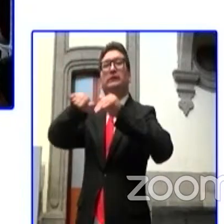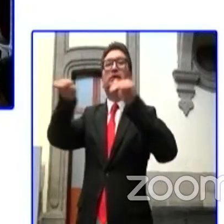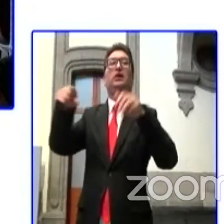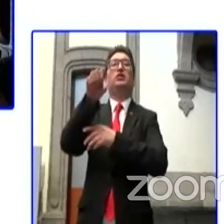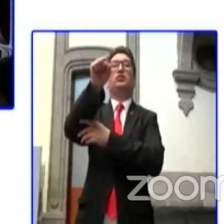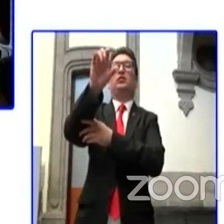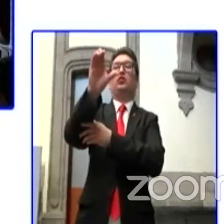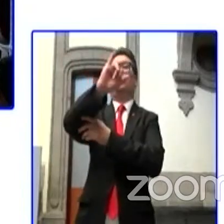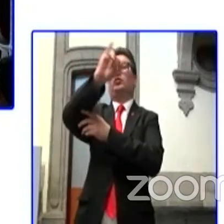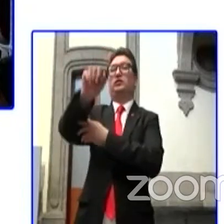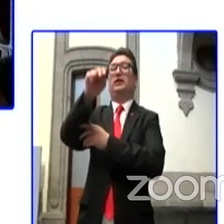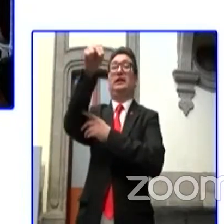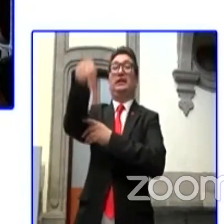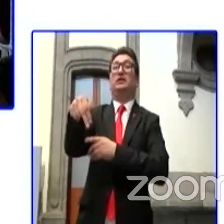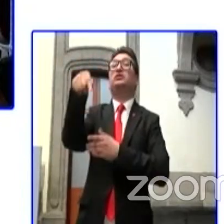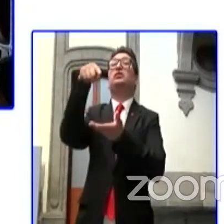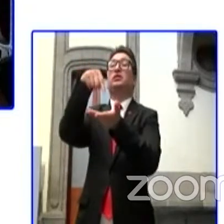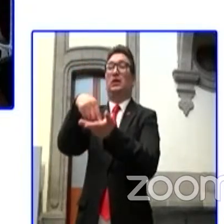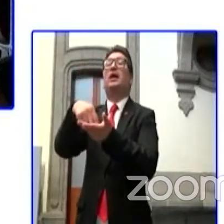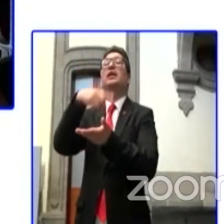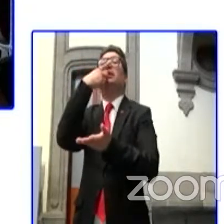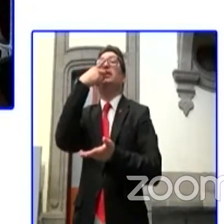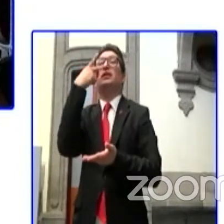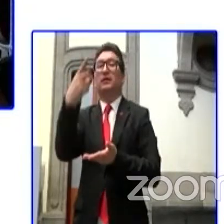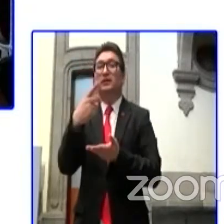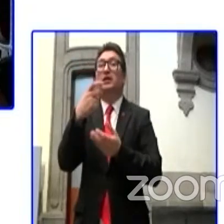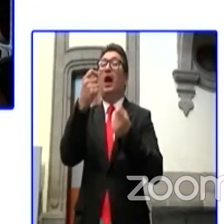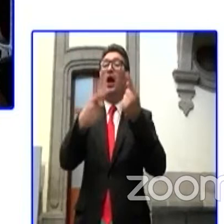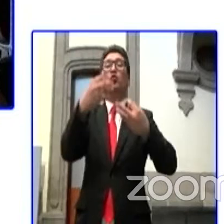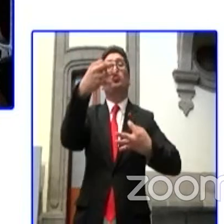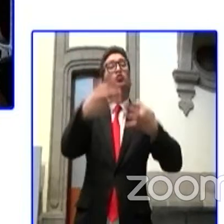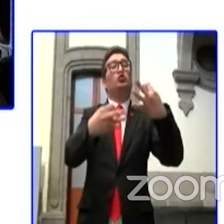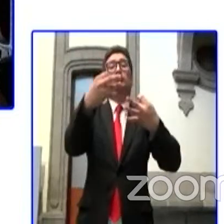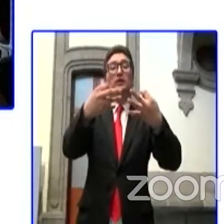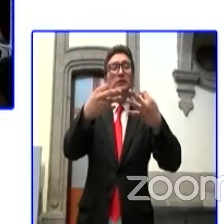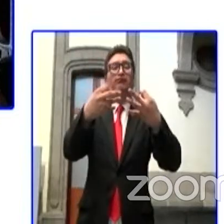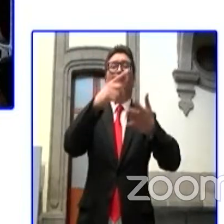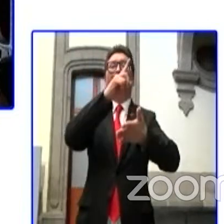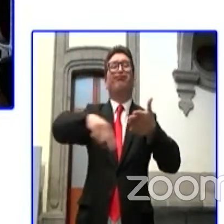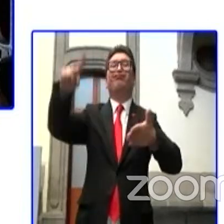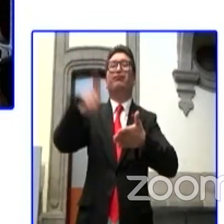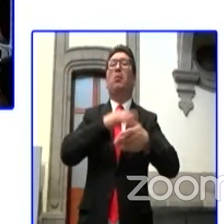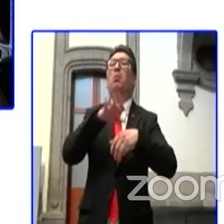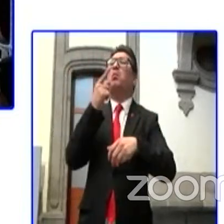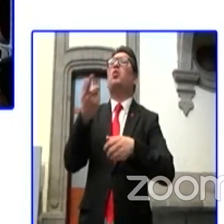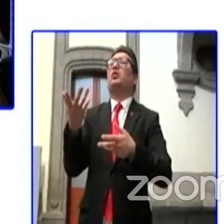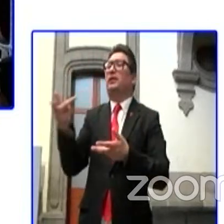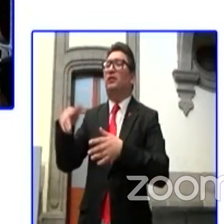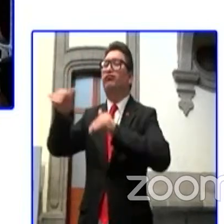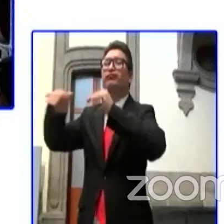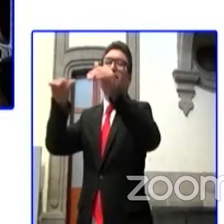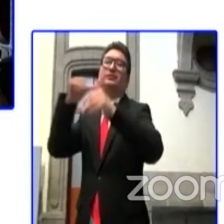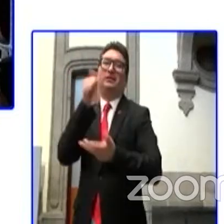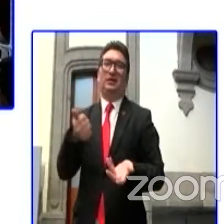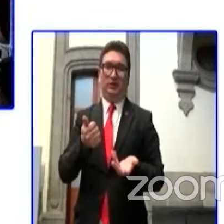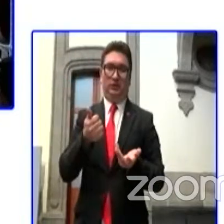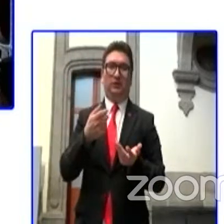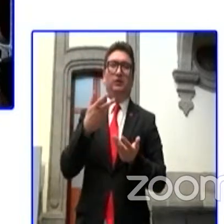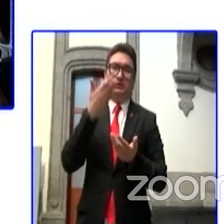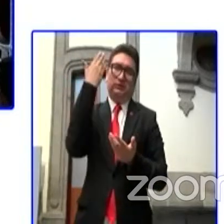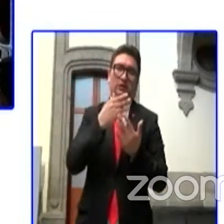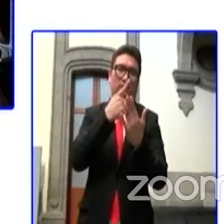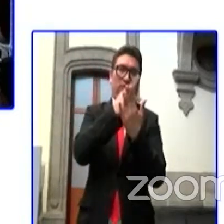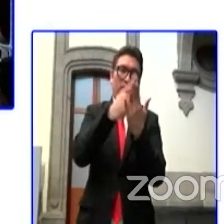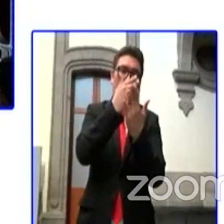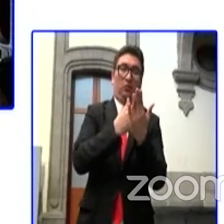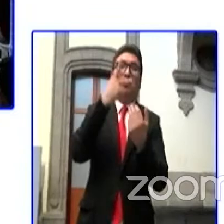señaló que hay muchos procesos que se invalidan si no hay consulta. Entonces, aunque este plan, este proyecto